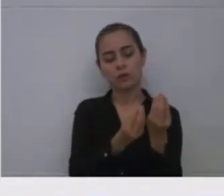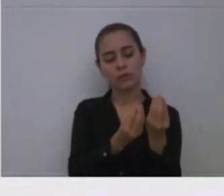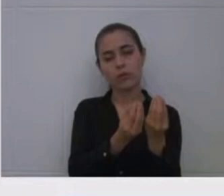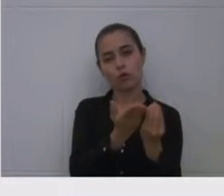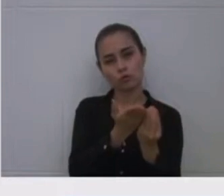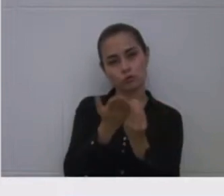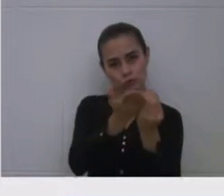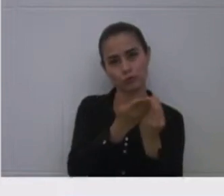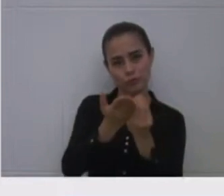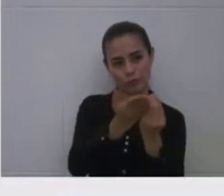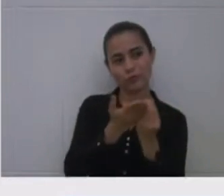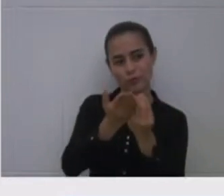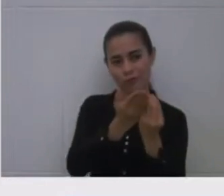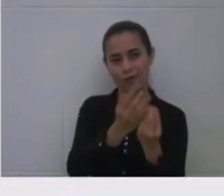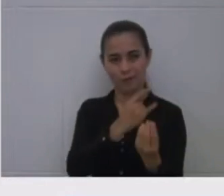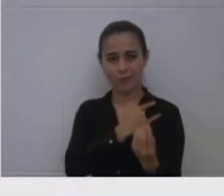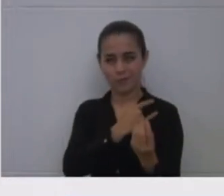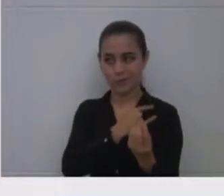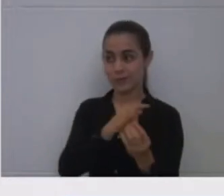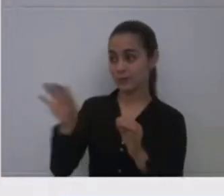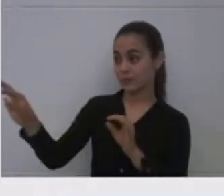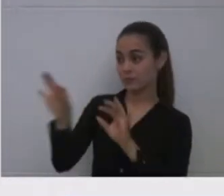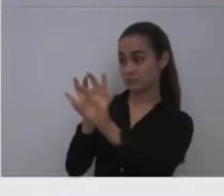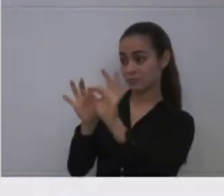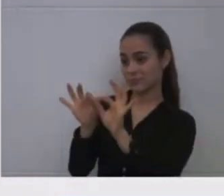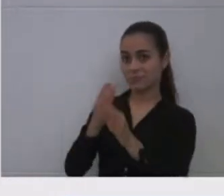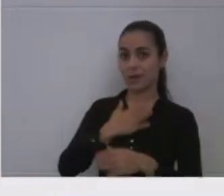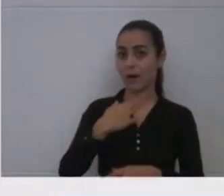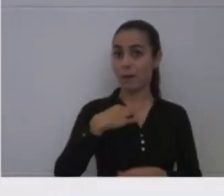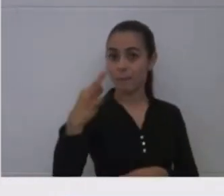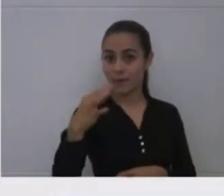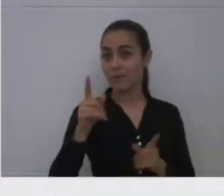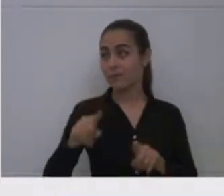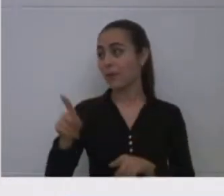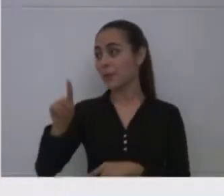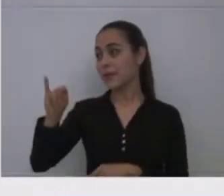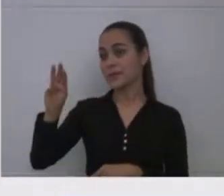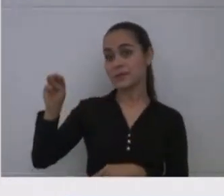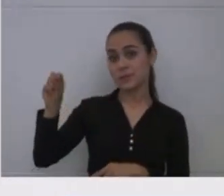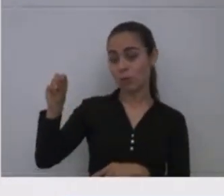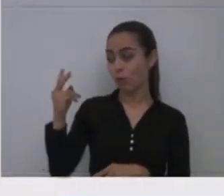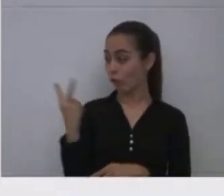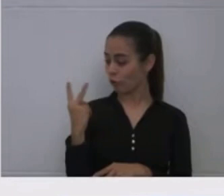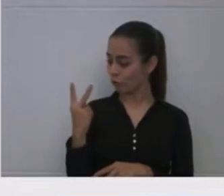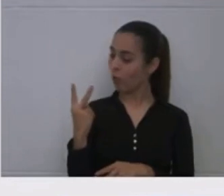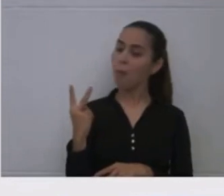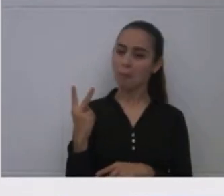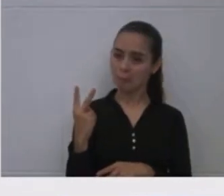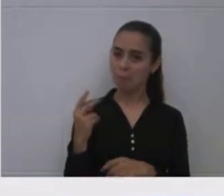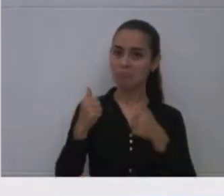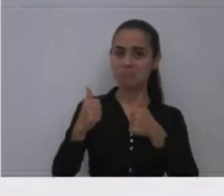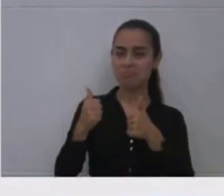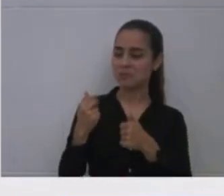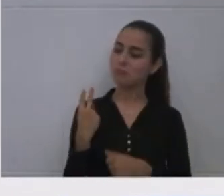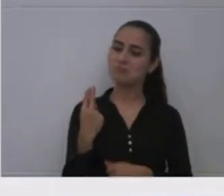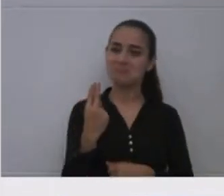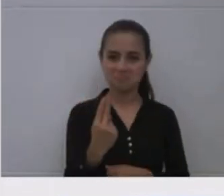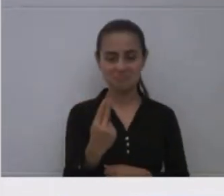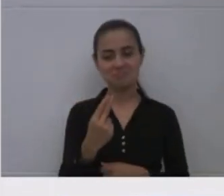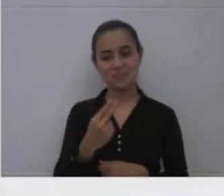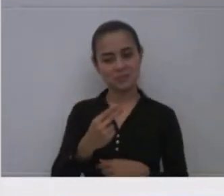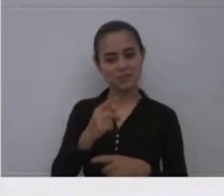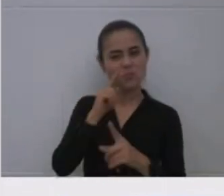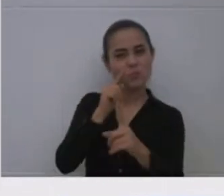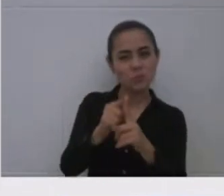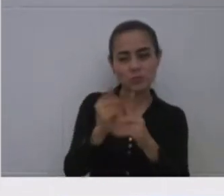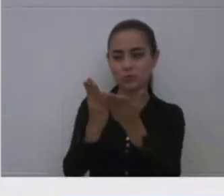Y tuvimos la oportunidad de trabajar juntos por el bienestar de los estudiantes. Y tuvimos además la oportunidad